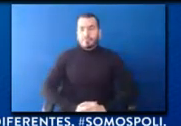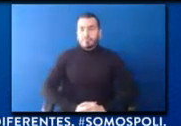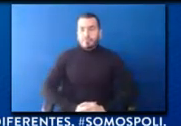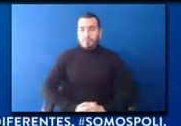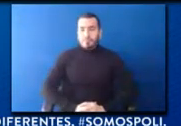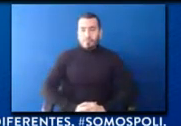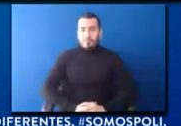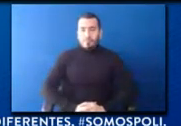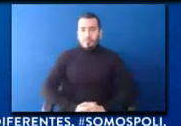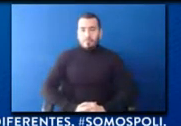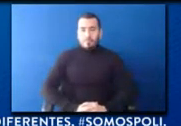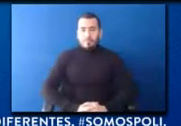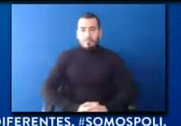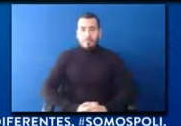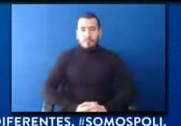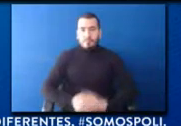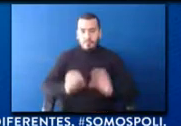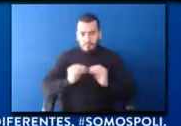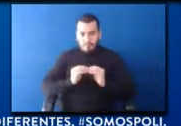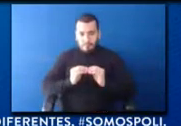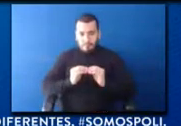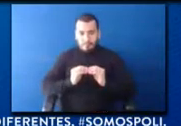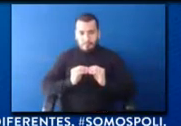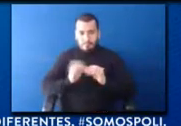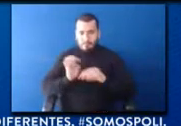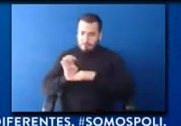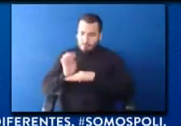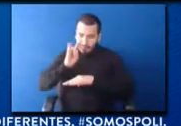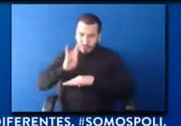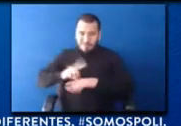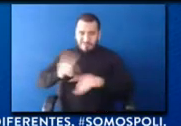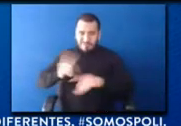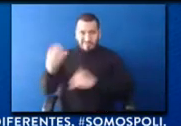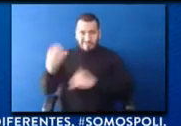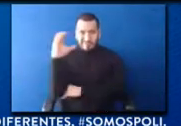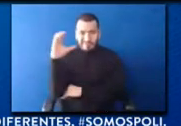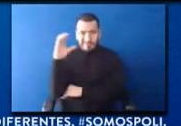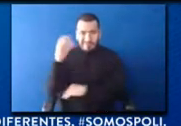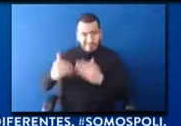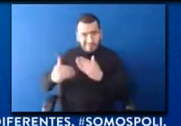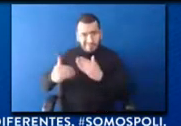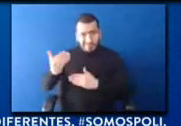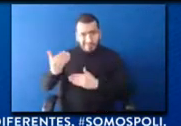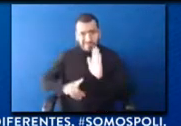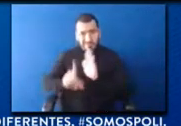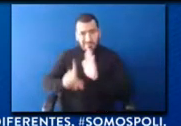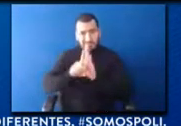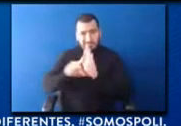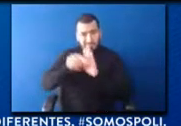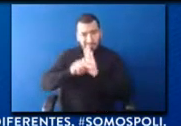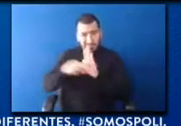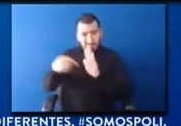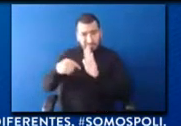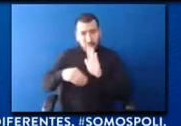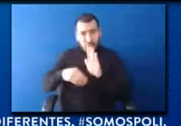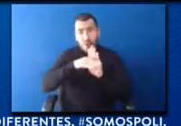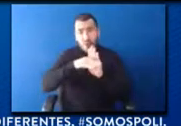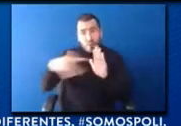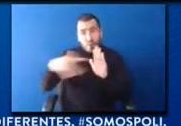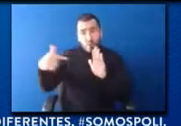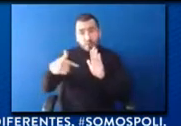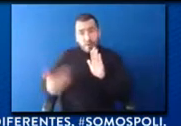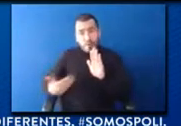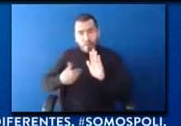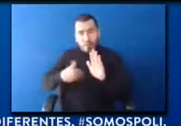Cuando la superintendencia inicia en una labor de generar unas reglas como estructura de política pública para que todo el mundo pueda tener un